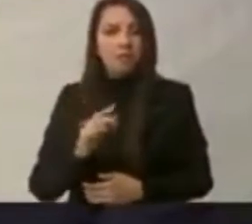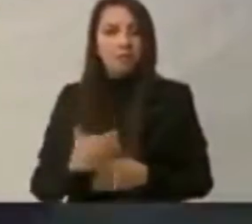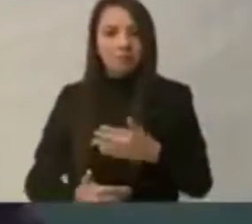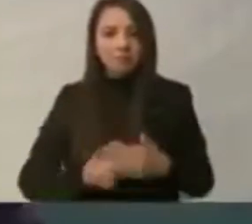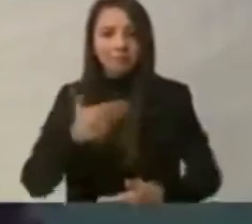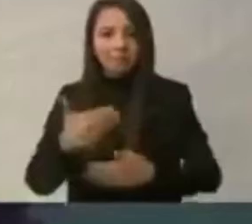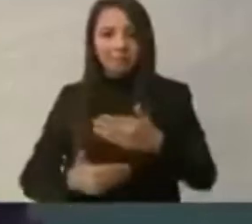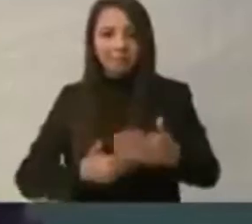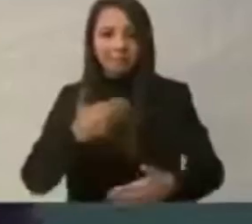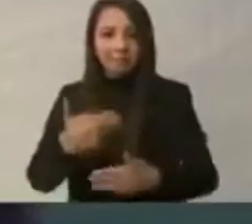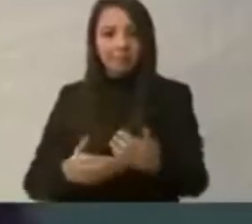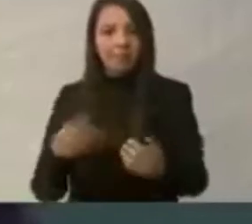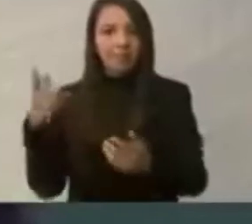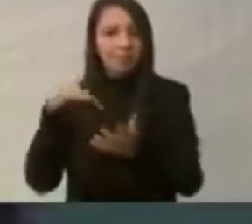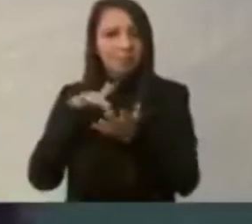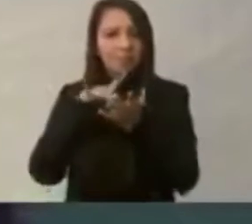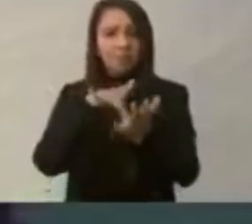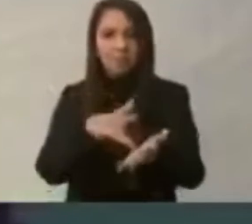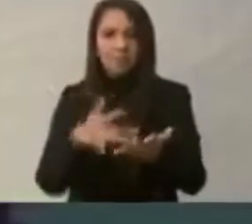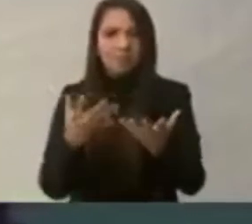nos están apoyando mucho,